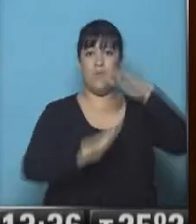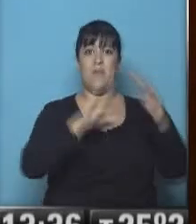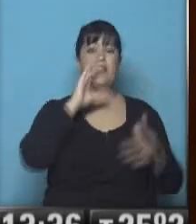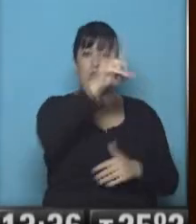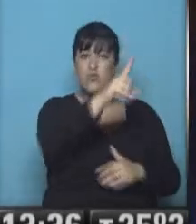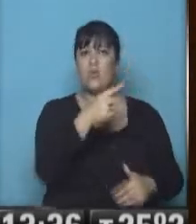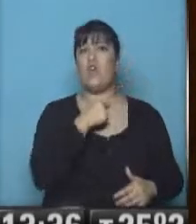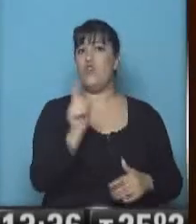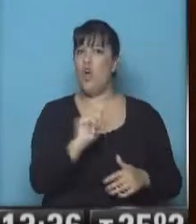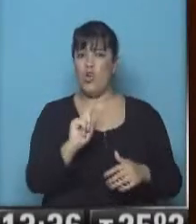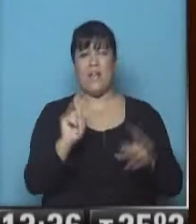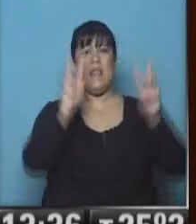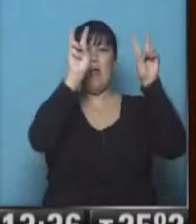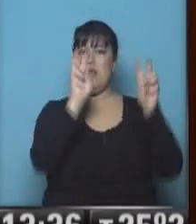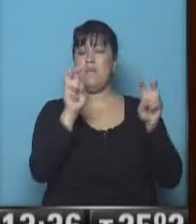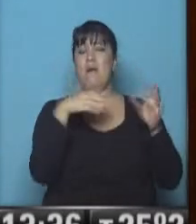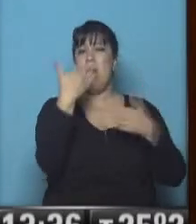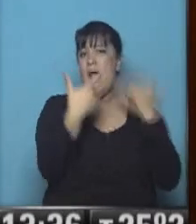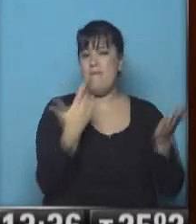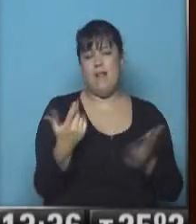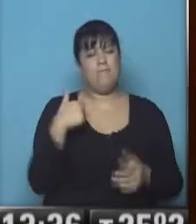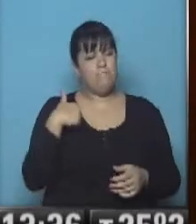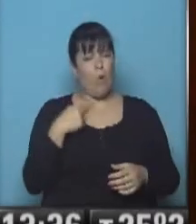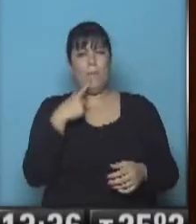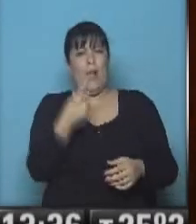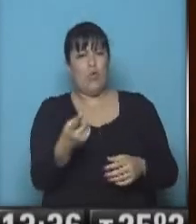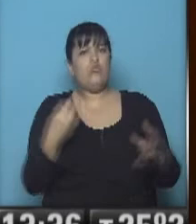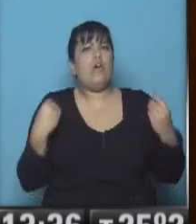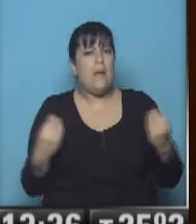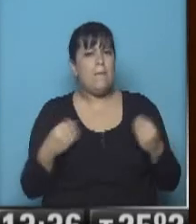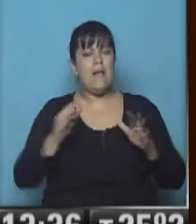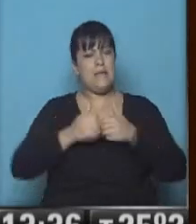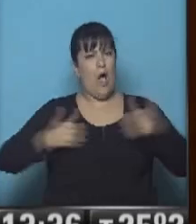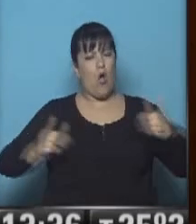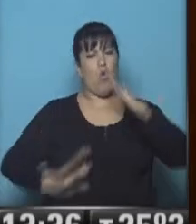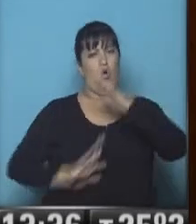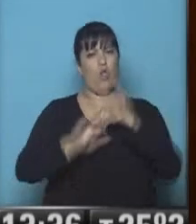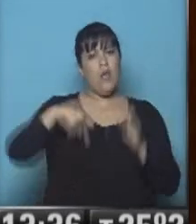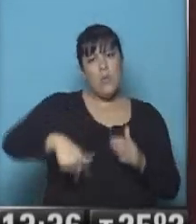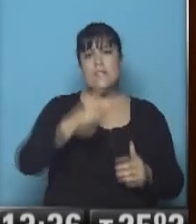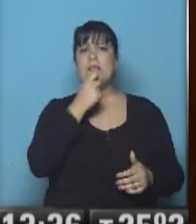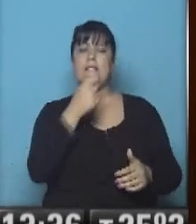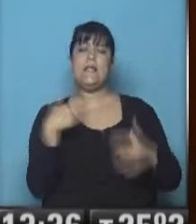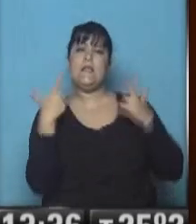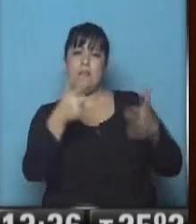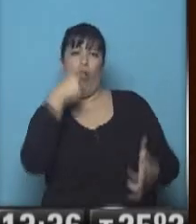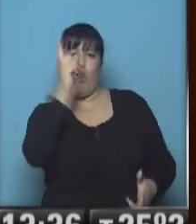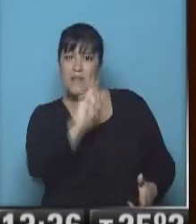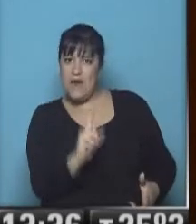quiso abrir el caso. Me pregunto, dijo Zaffaroni, ¿qué hubiera pasado con la Corte nuestra si hubiéramos dicho que no nos interesa?